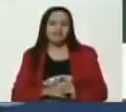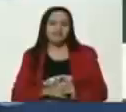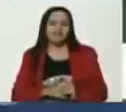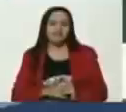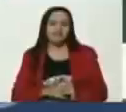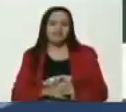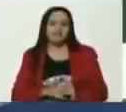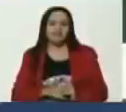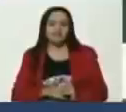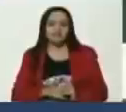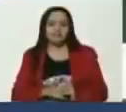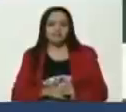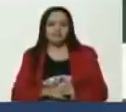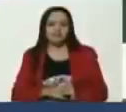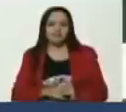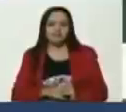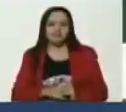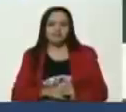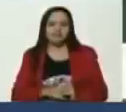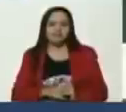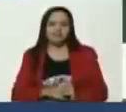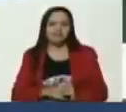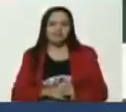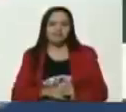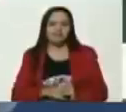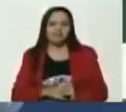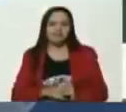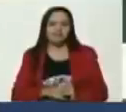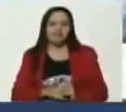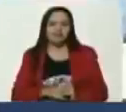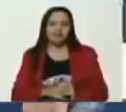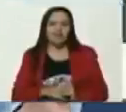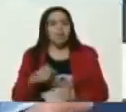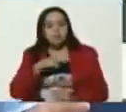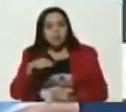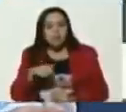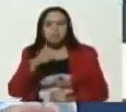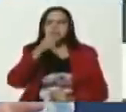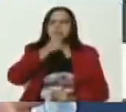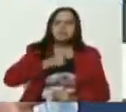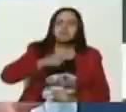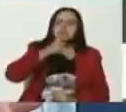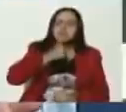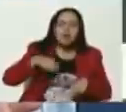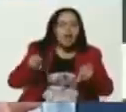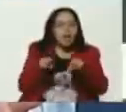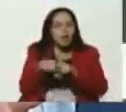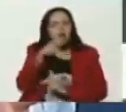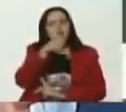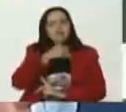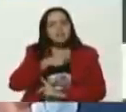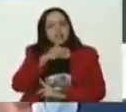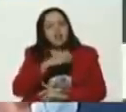En ese detallito le vamos ganando. Y nos hemos aguantado las grandes corporaciones mediáticas.